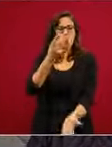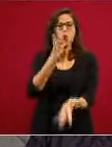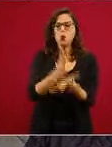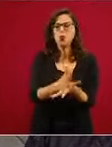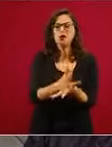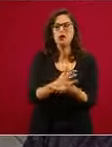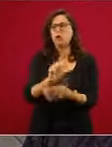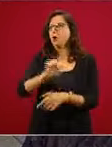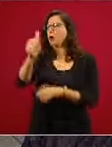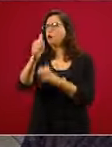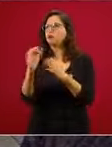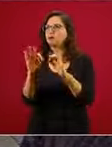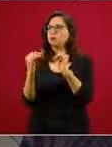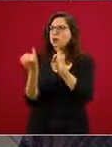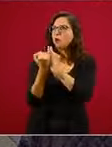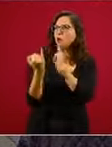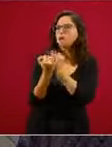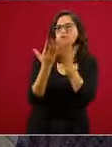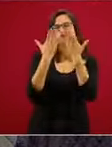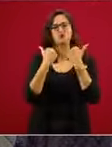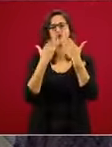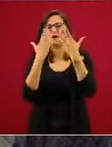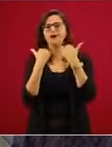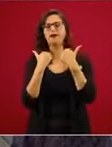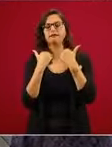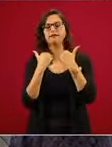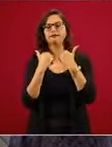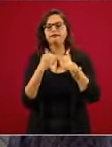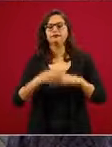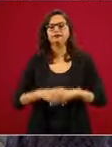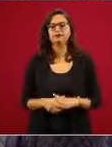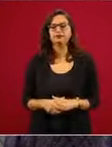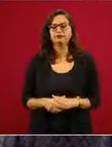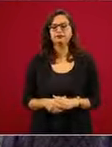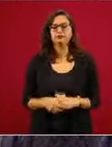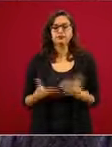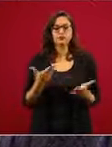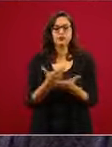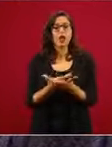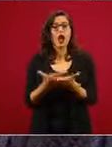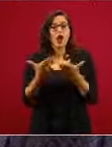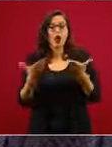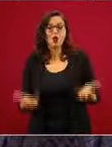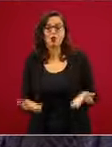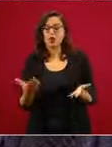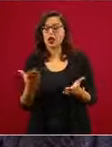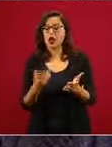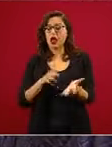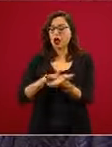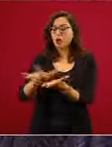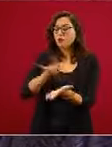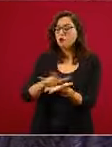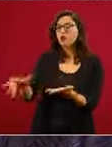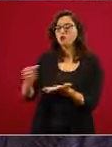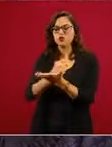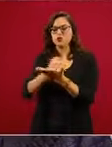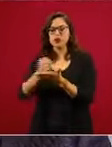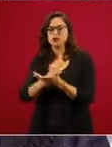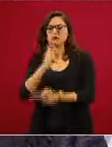en el mundo. Ahora, todos los apoyos y créditos se entregan de manera